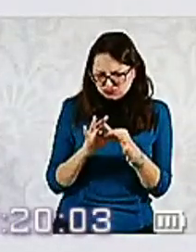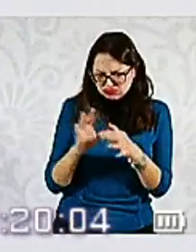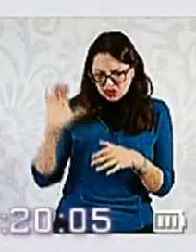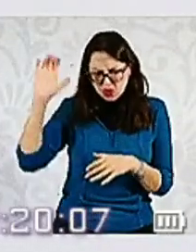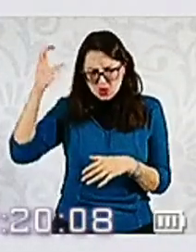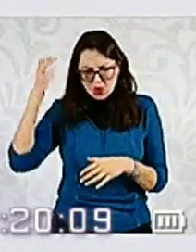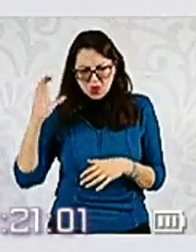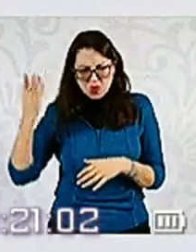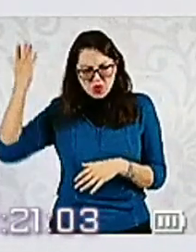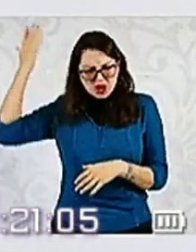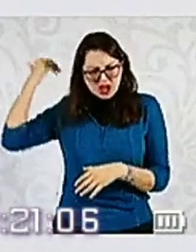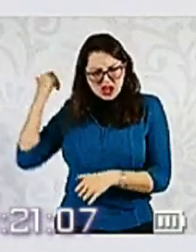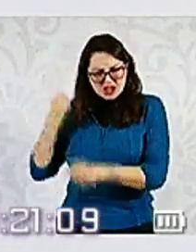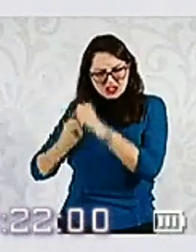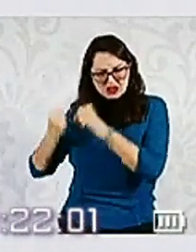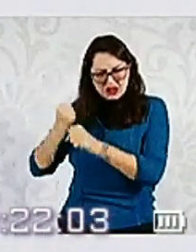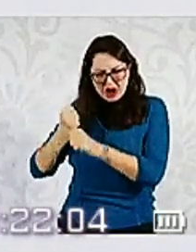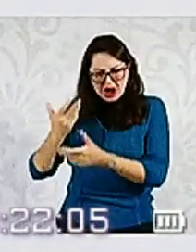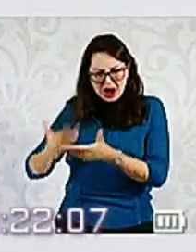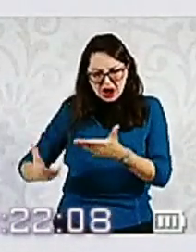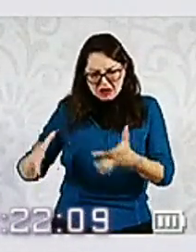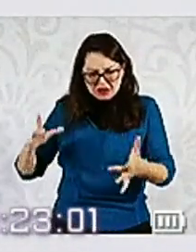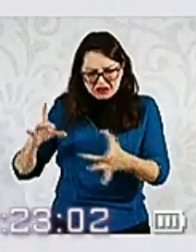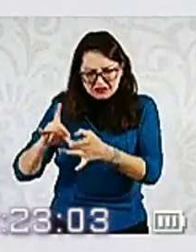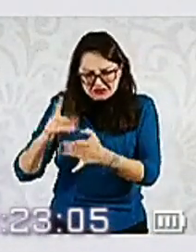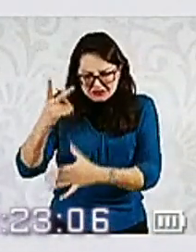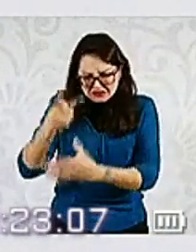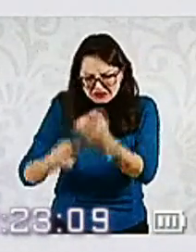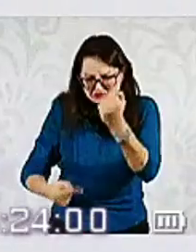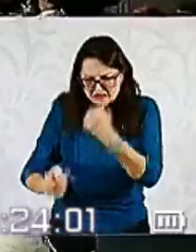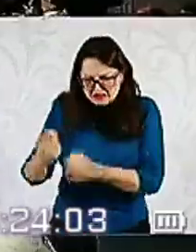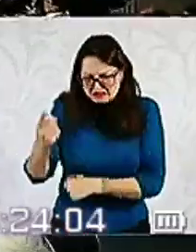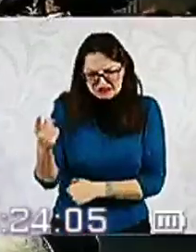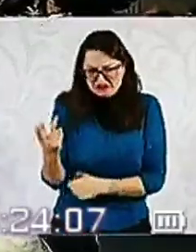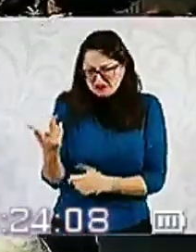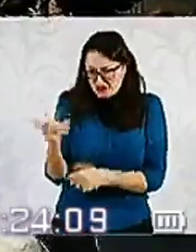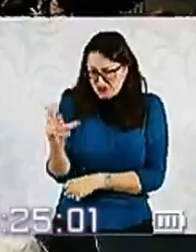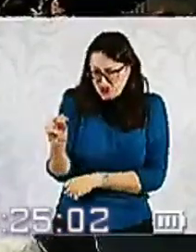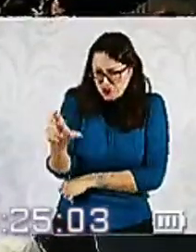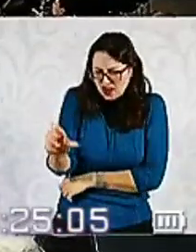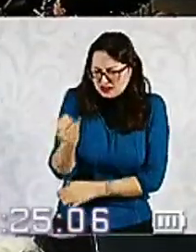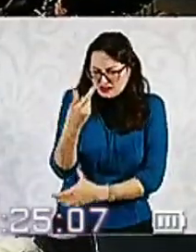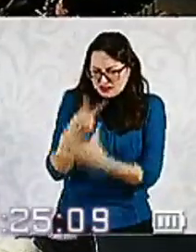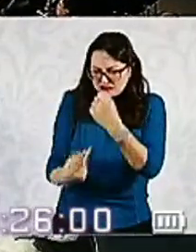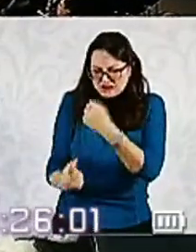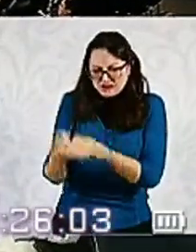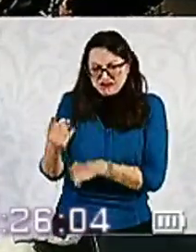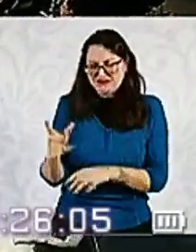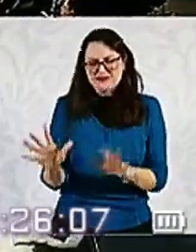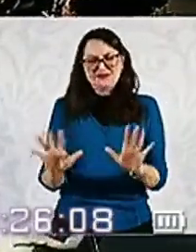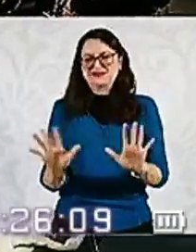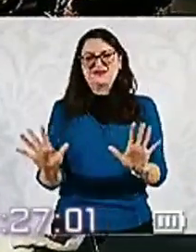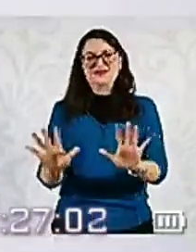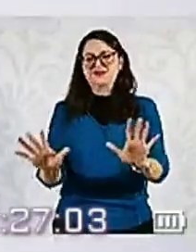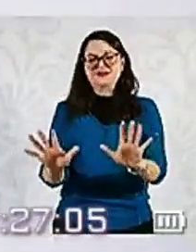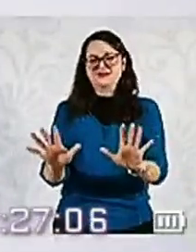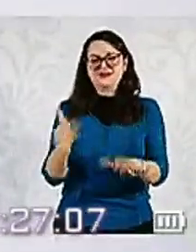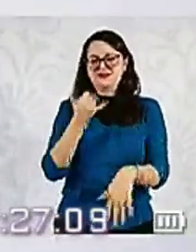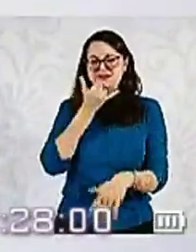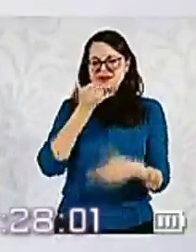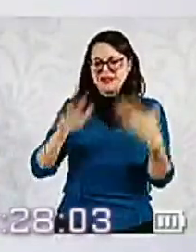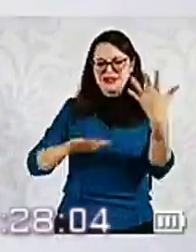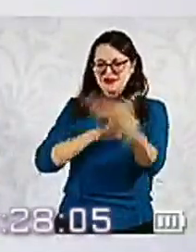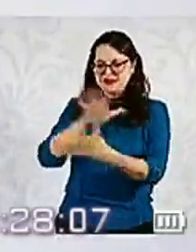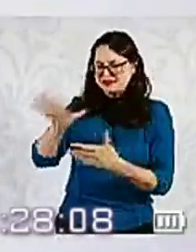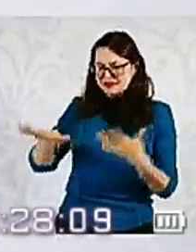de los chapos y de García Luna, que se le acusaba de protección a estos grupos. ¿Por qué no me cuentas qué pasó con